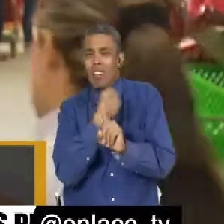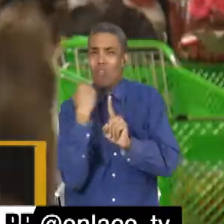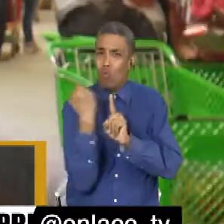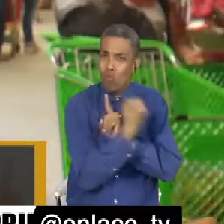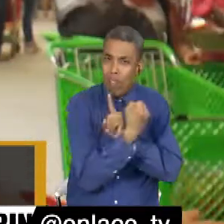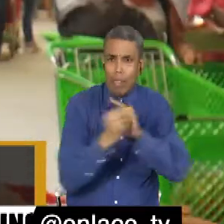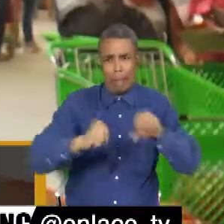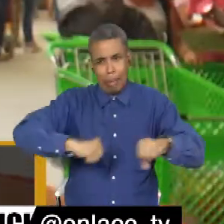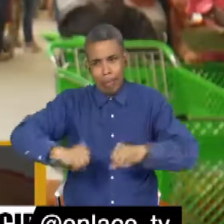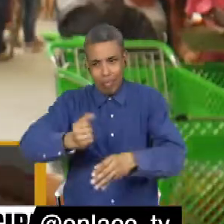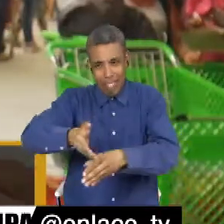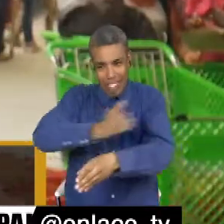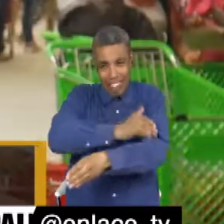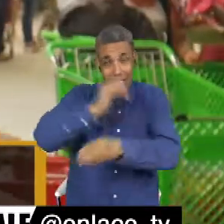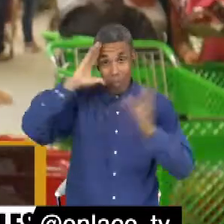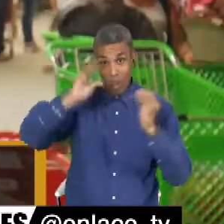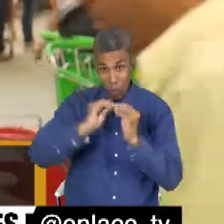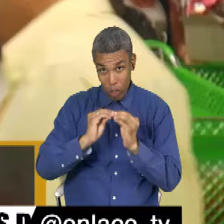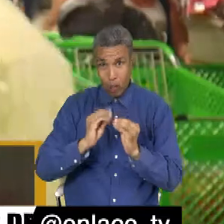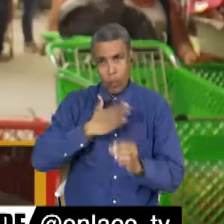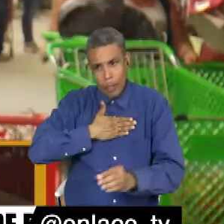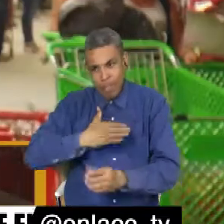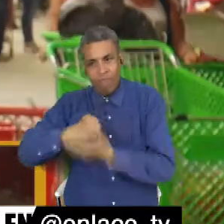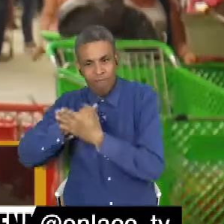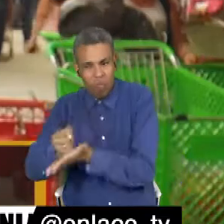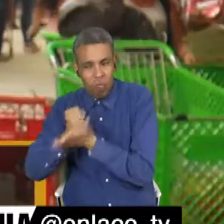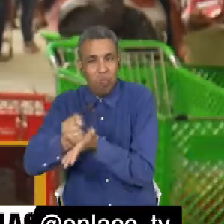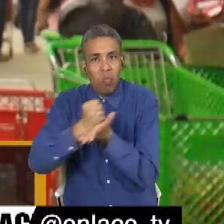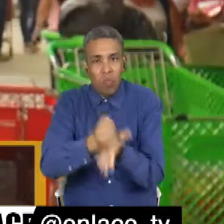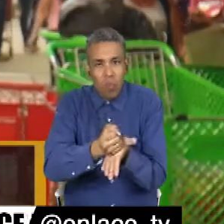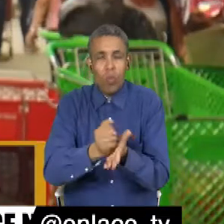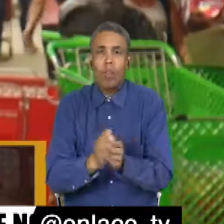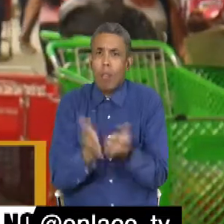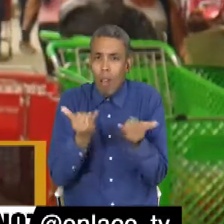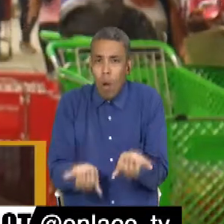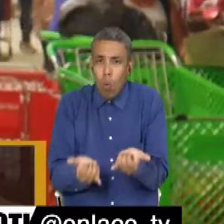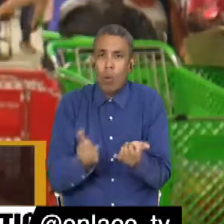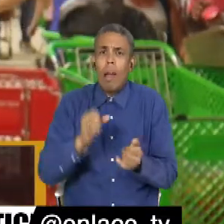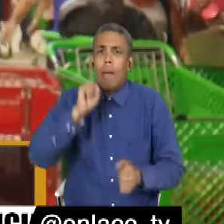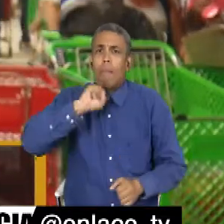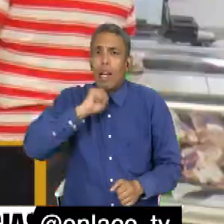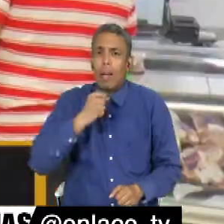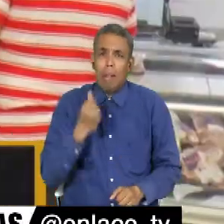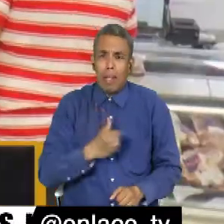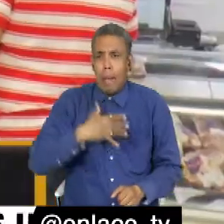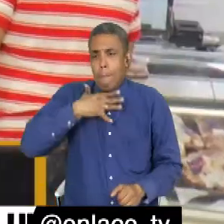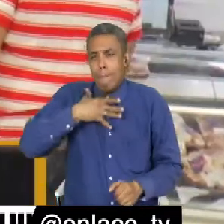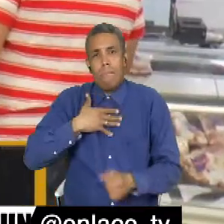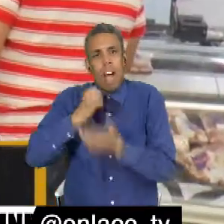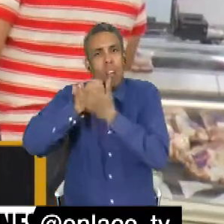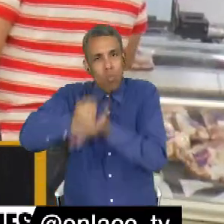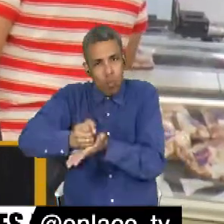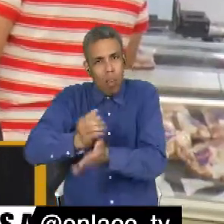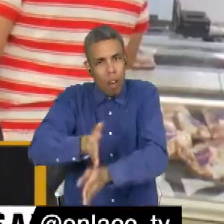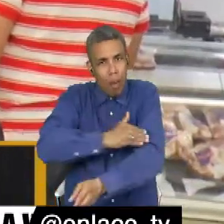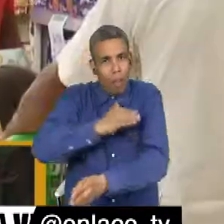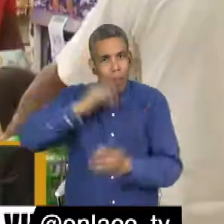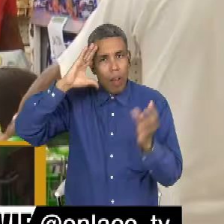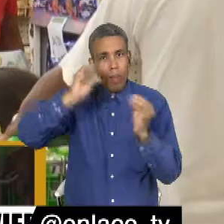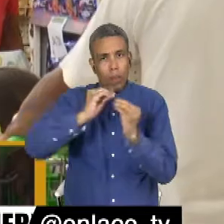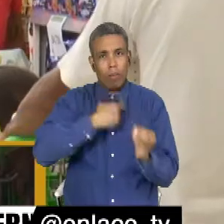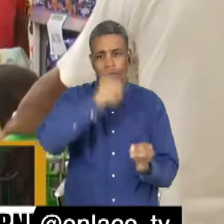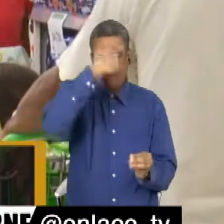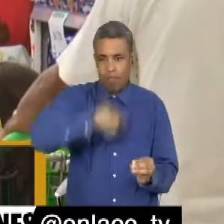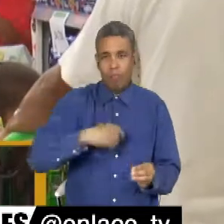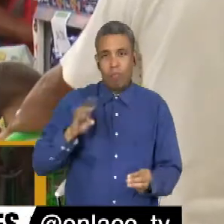cumplir, que se hace necesario, máximo en una situación como la que, repito, estamos viviendo hoy. Para el Día del Padre también se anuncian especiales